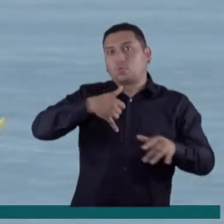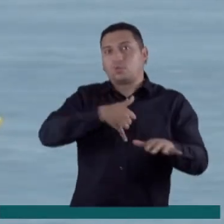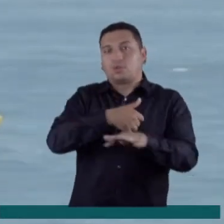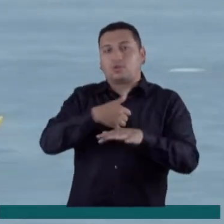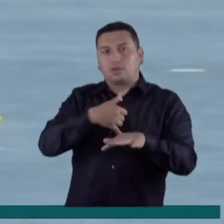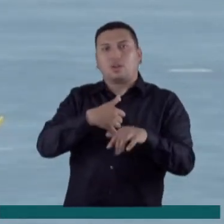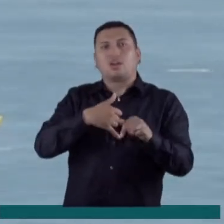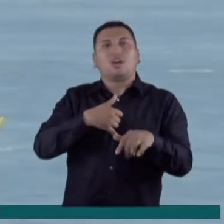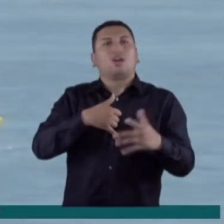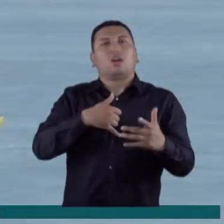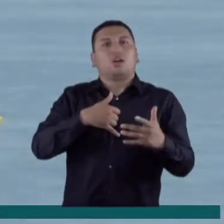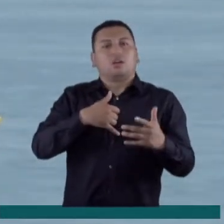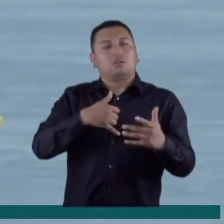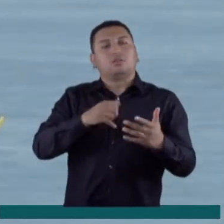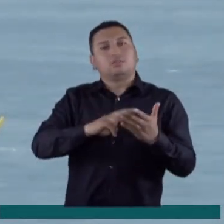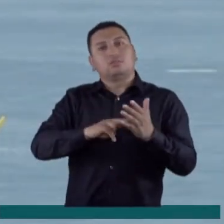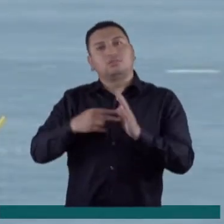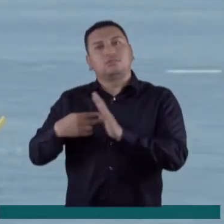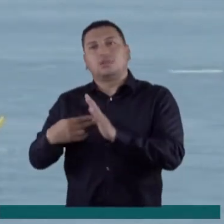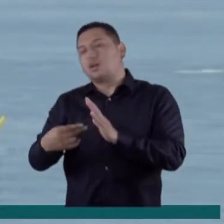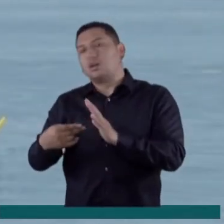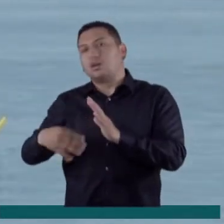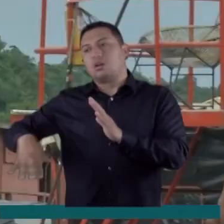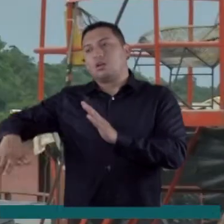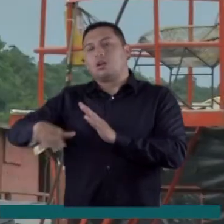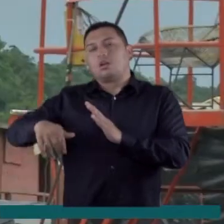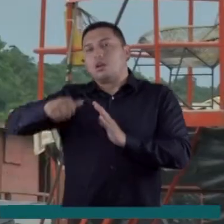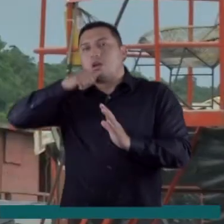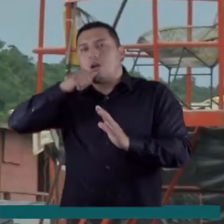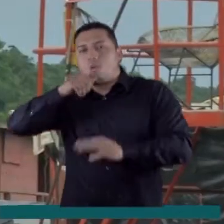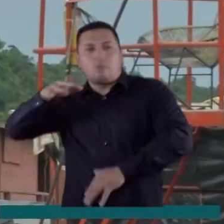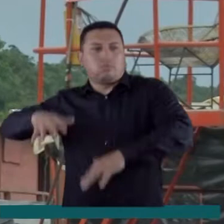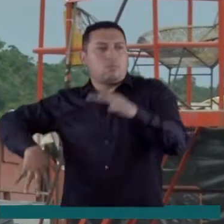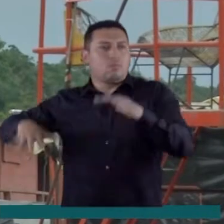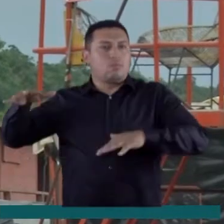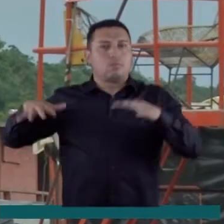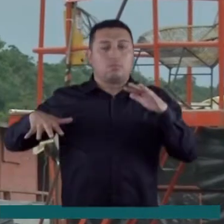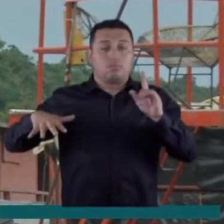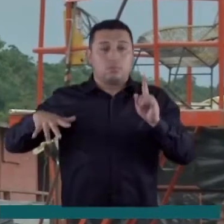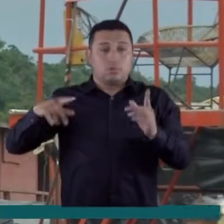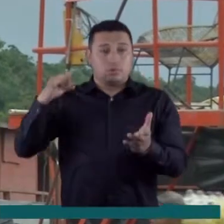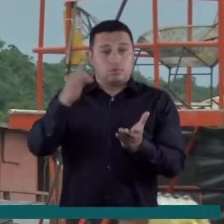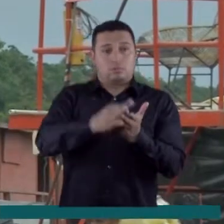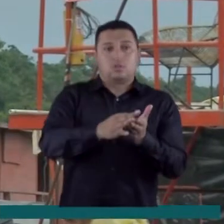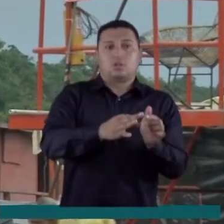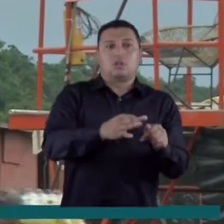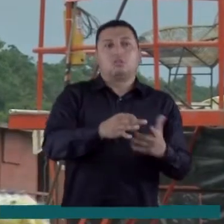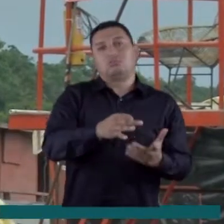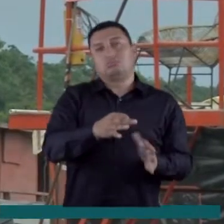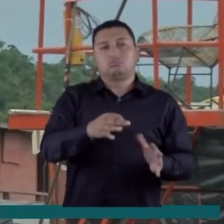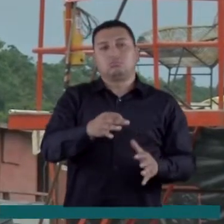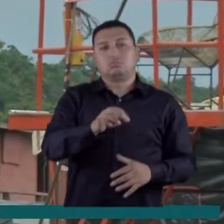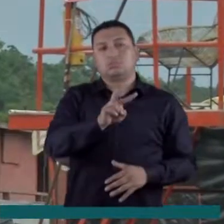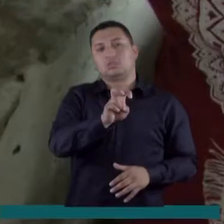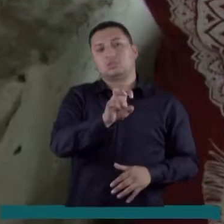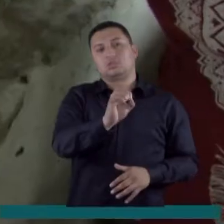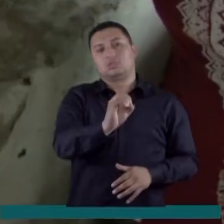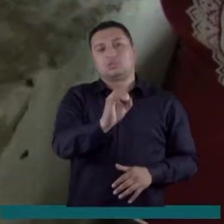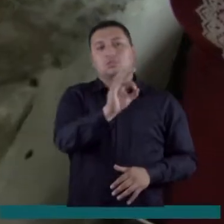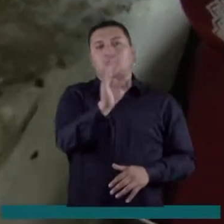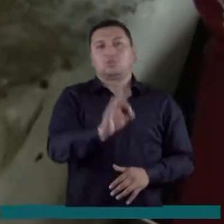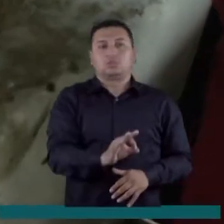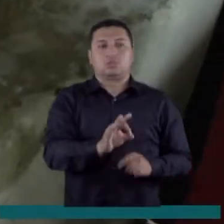El departamento de Guainía en lengua indígena significa la tierra de muchas aguas. Sin embargo, en su capital Inírida, al menos